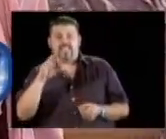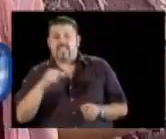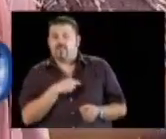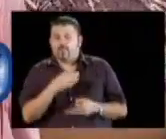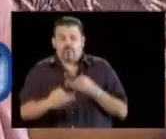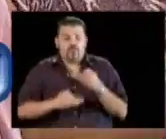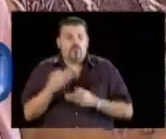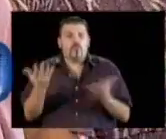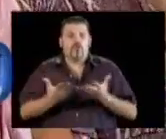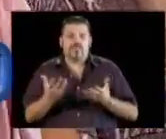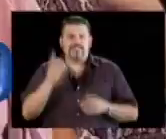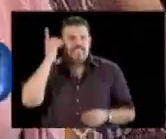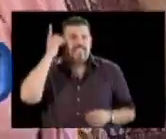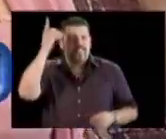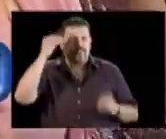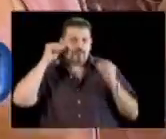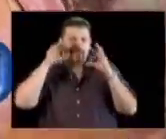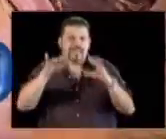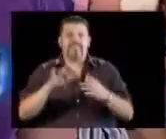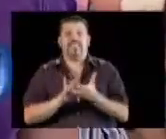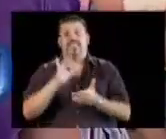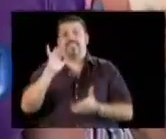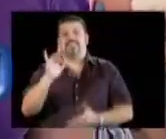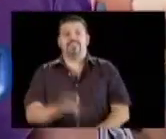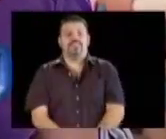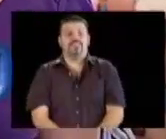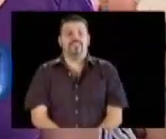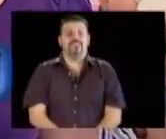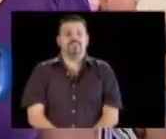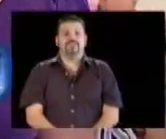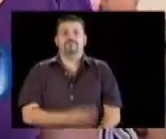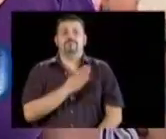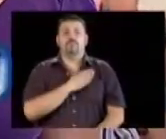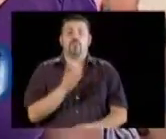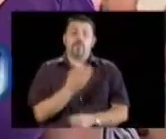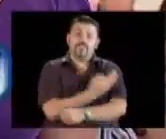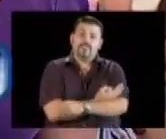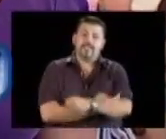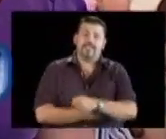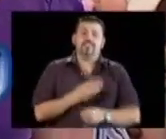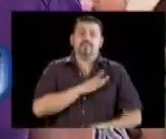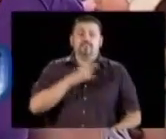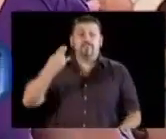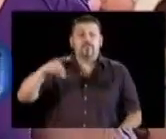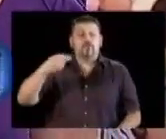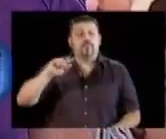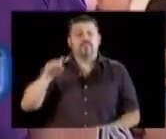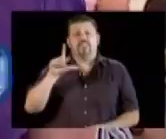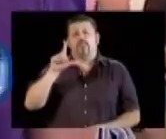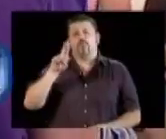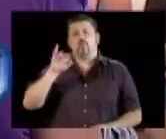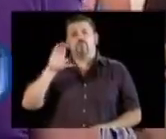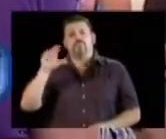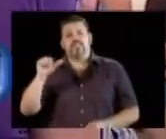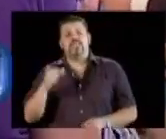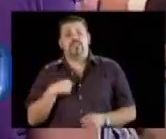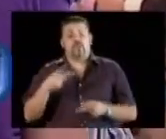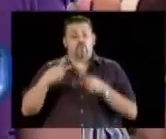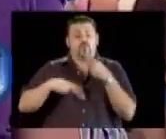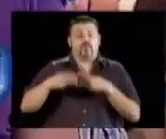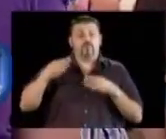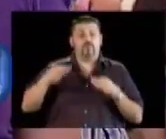Dios los bendiga. Gracias. 4. Sí, buenas tardes. Mi nombre es Lucía Pérez. Yo vengo de Delicia,